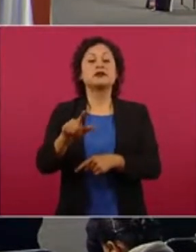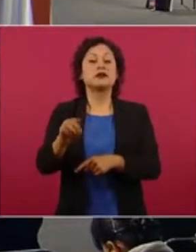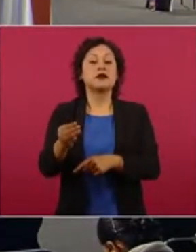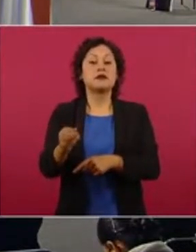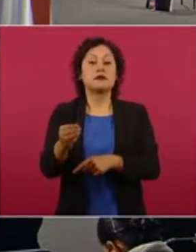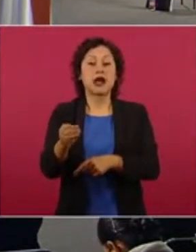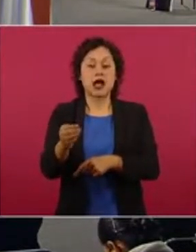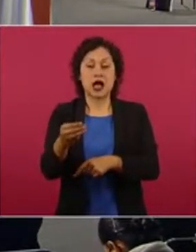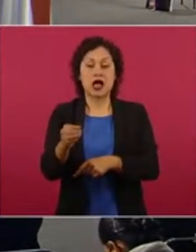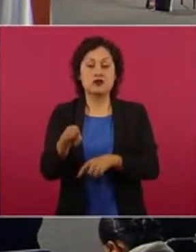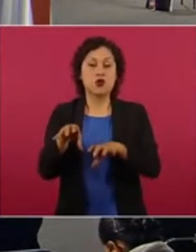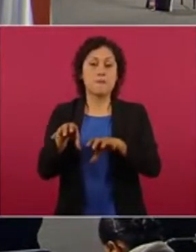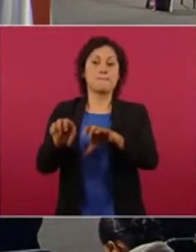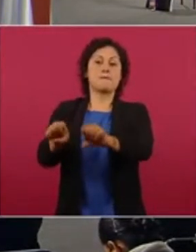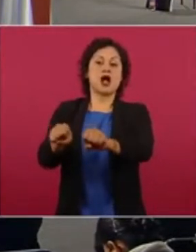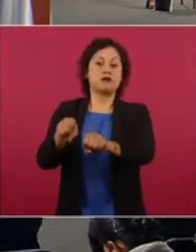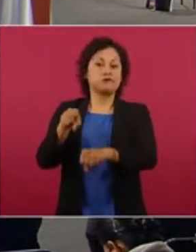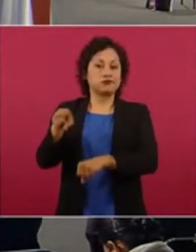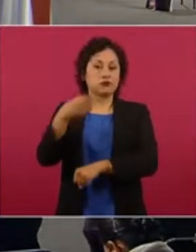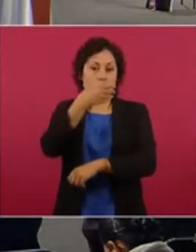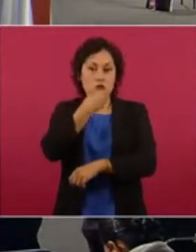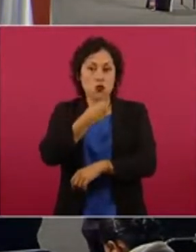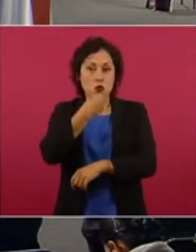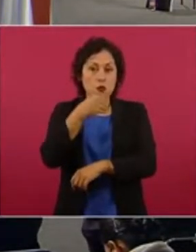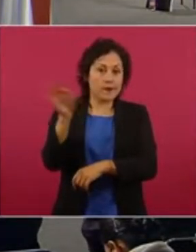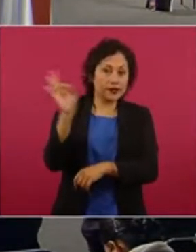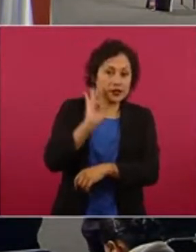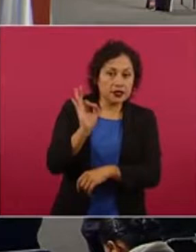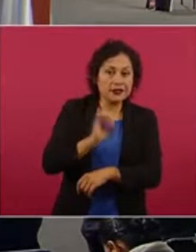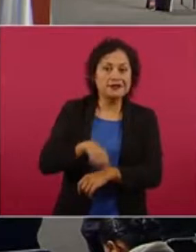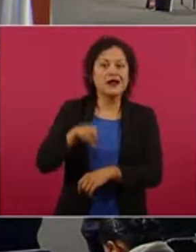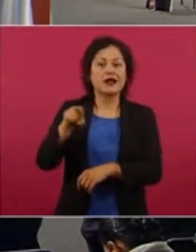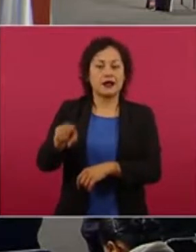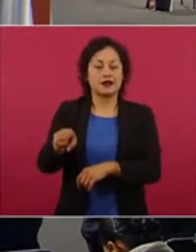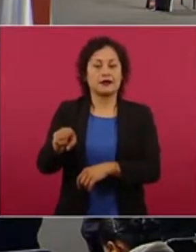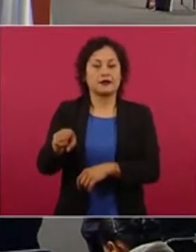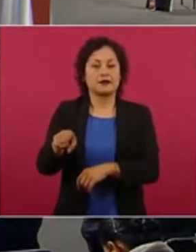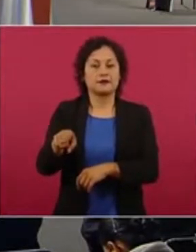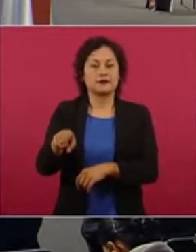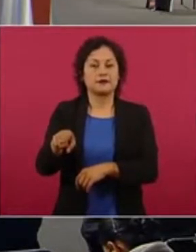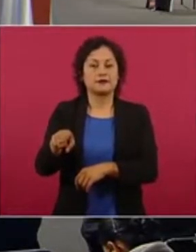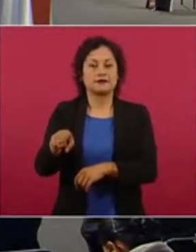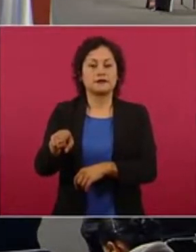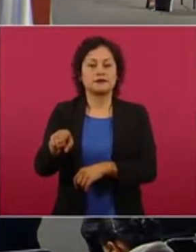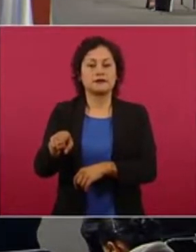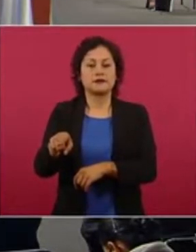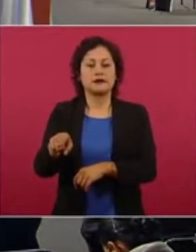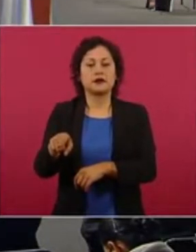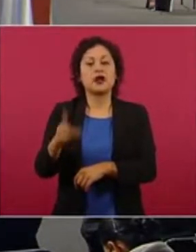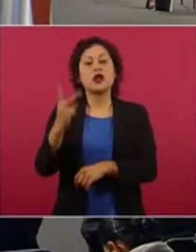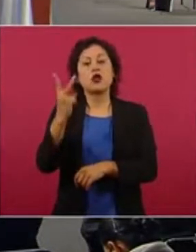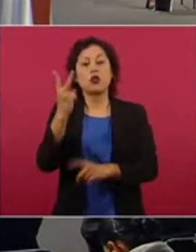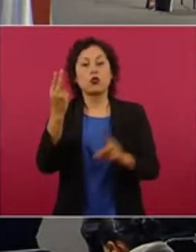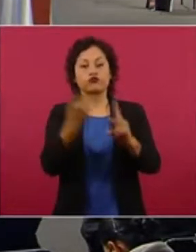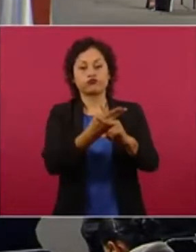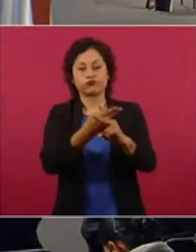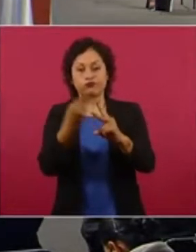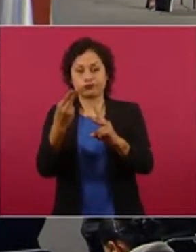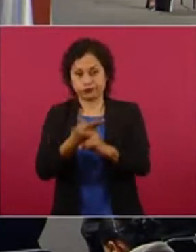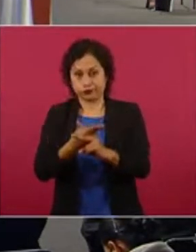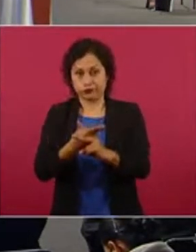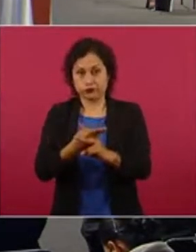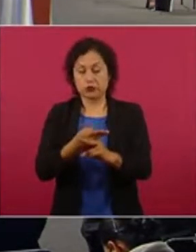detuvo al presunto autor material e intelectual de los dos homicidios perpetrados